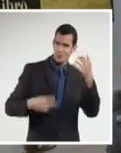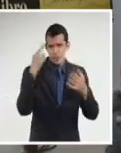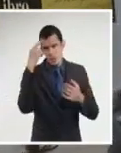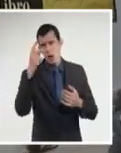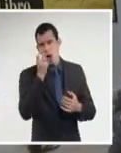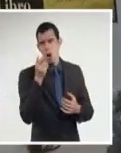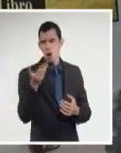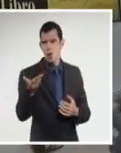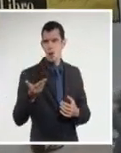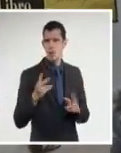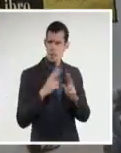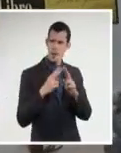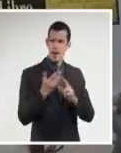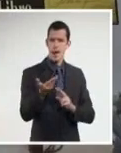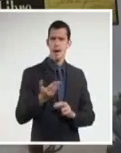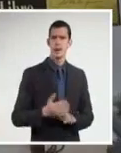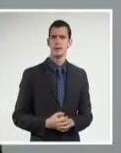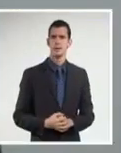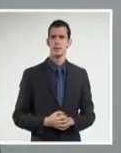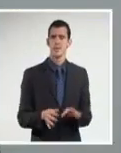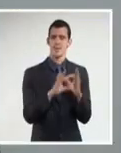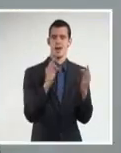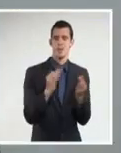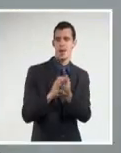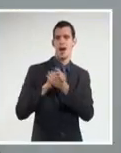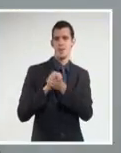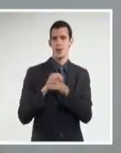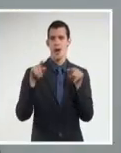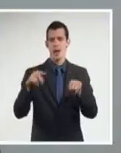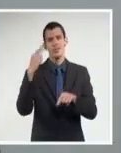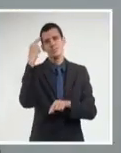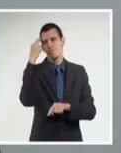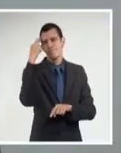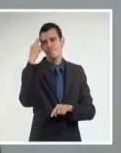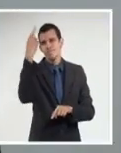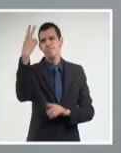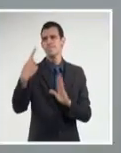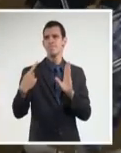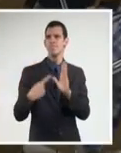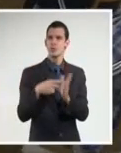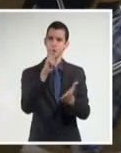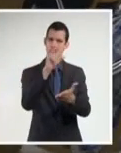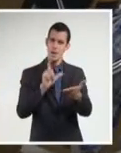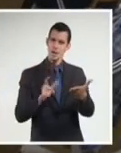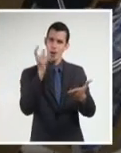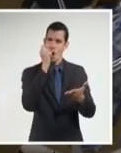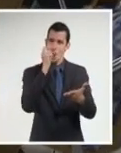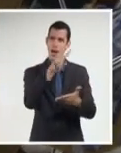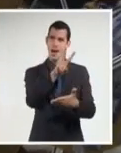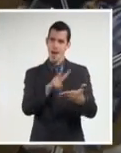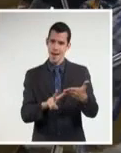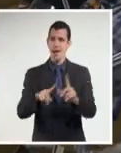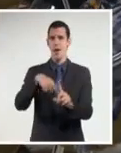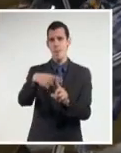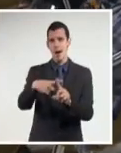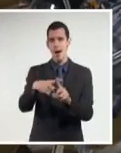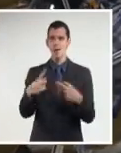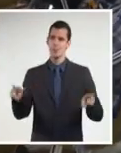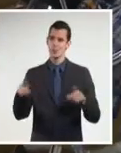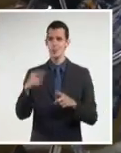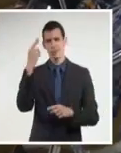y admiradores del escritor lo rememorarán no sólo a través de sus versos sino también desde la música